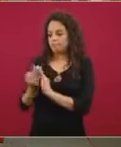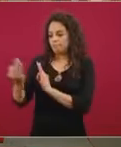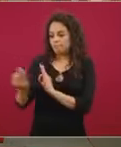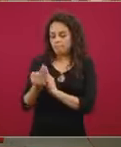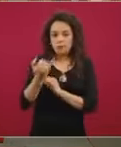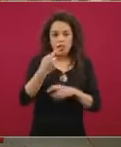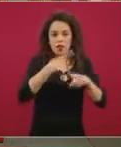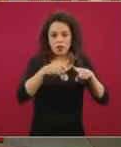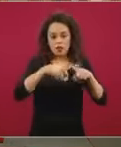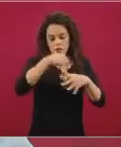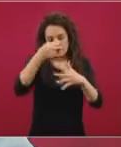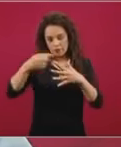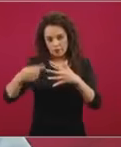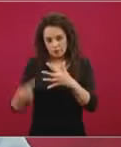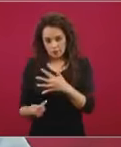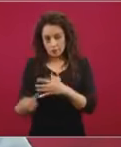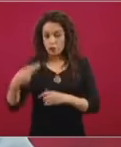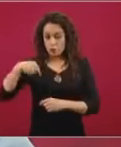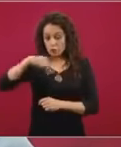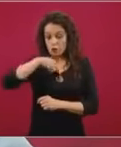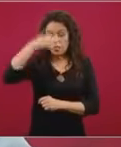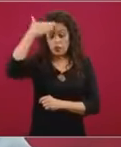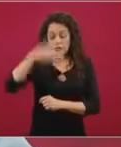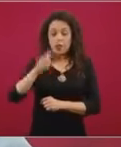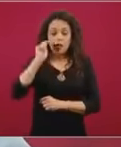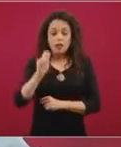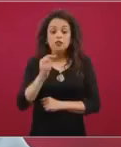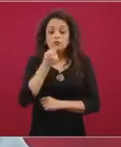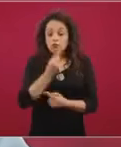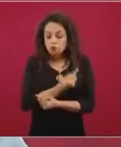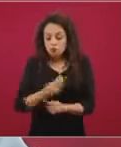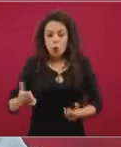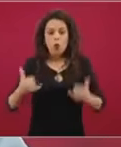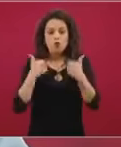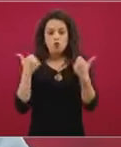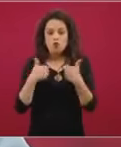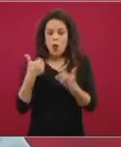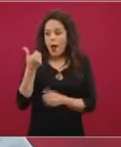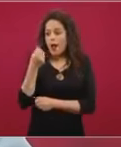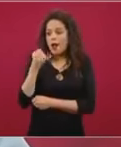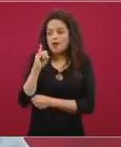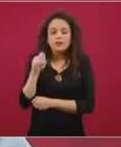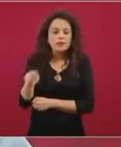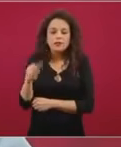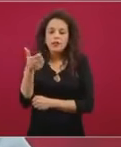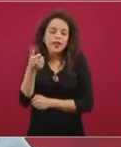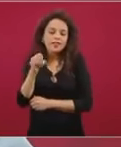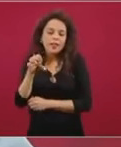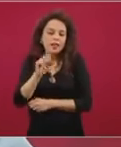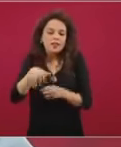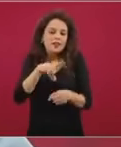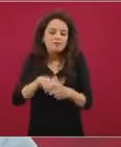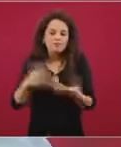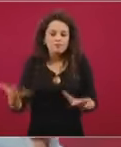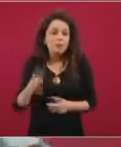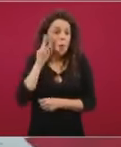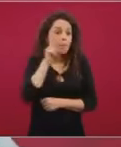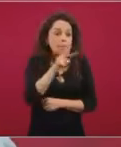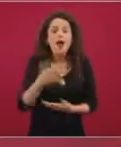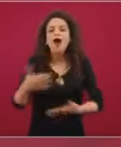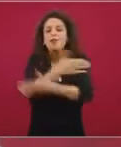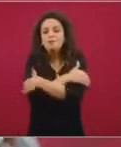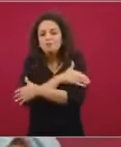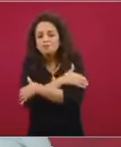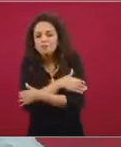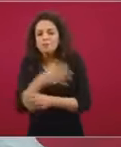Sabemos que la población infantil y juvenil, por su propia naturaleza, si se ven, se abrazan, se besan, se comparten